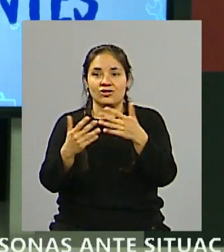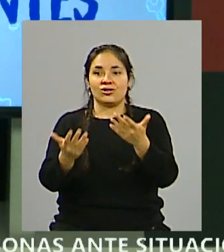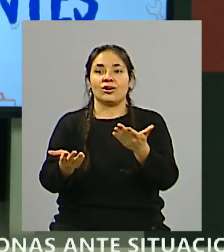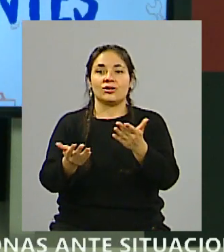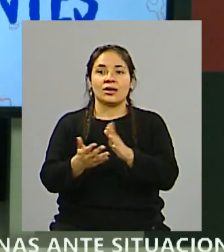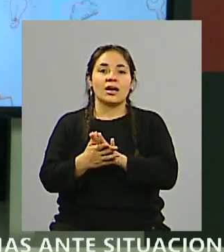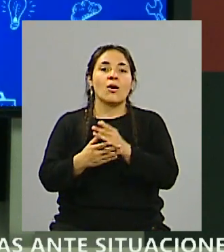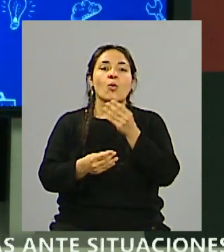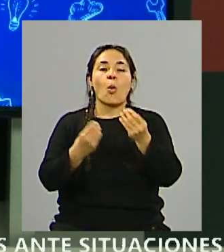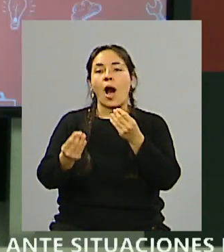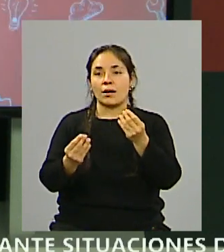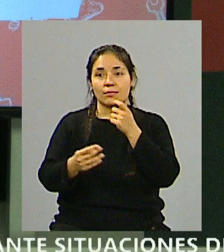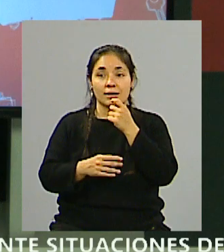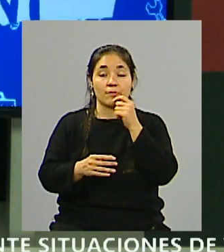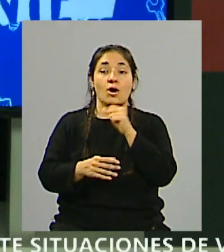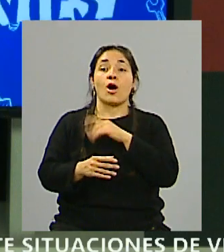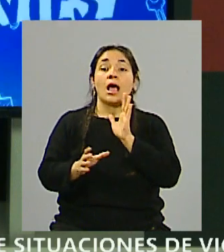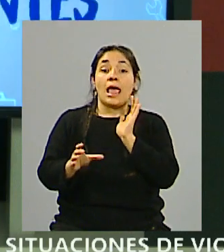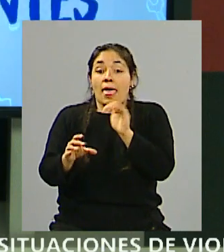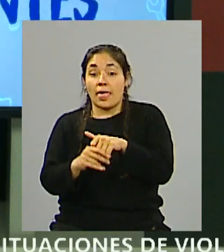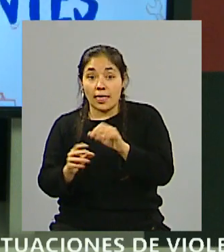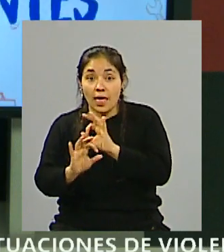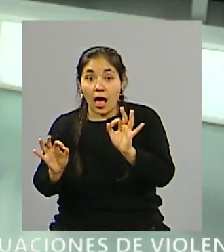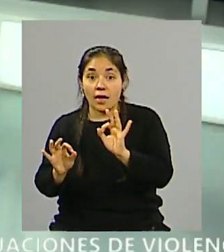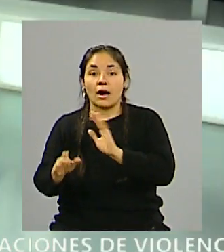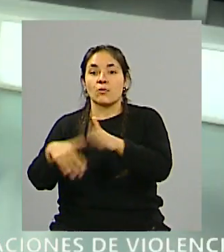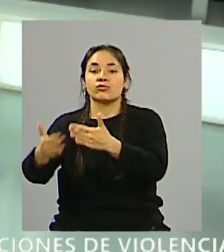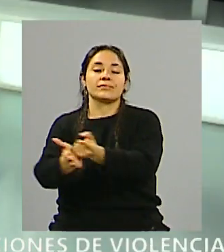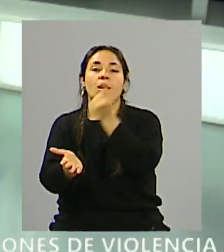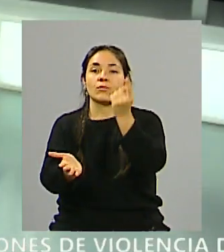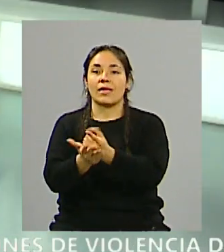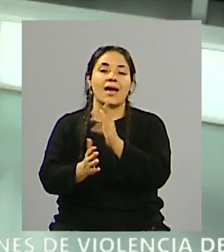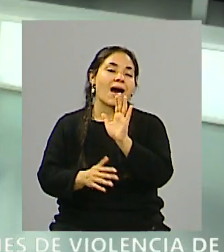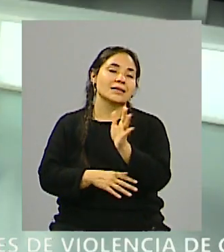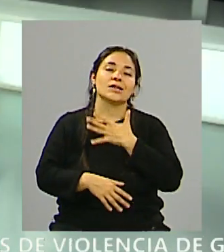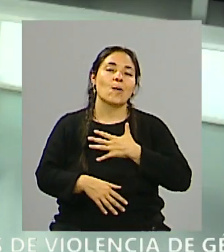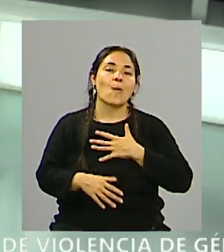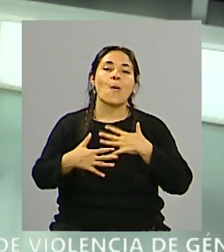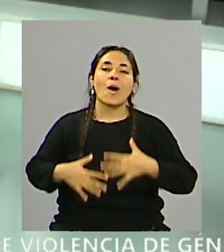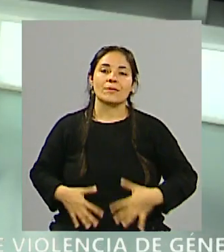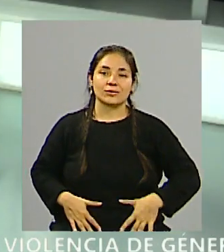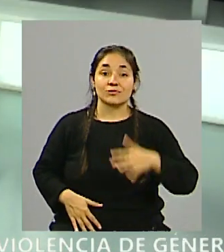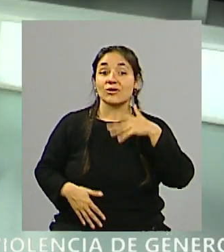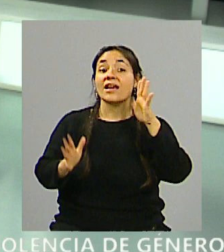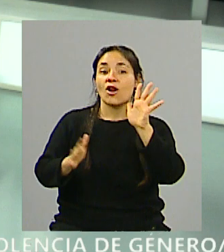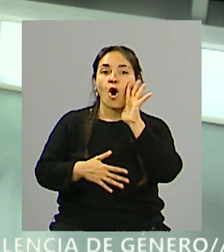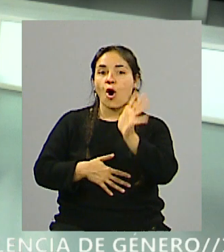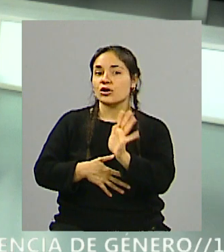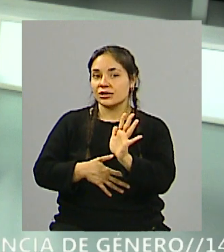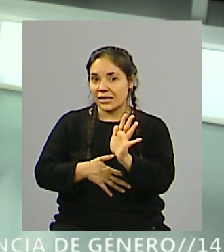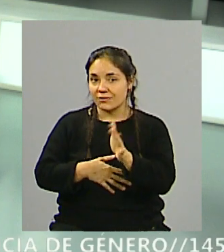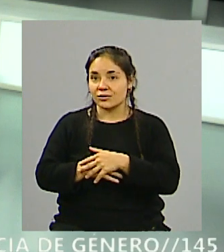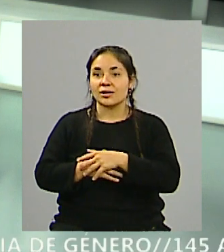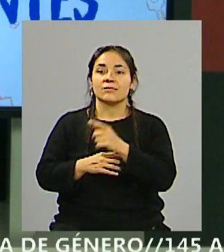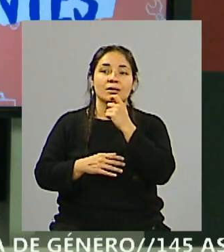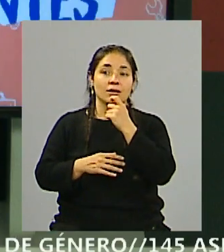su fundamento es, si no intervengo este proceso no sucede. Entonces así es como nos alejamos de la fisiología, porque no la conocemos, ¿no? Entonces, si no es